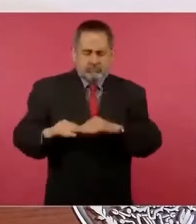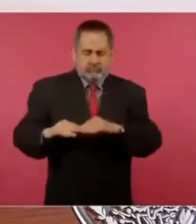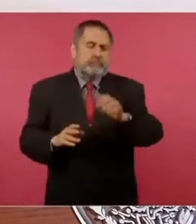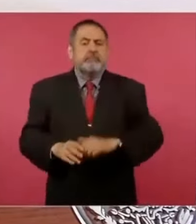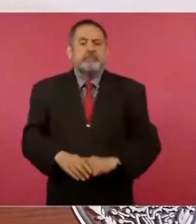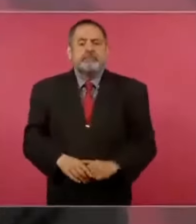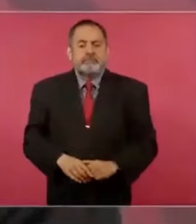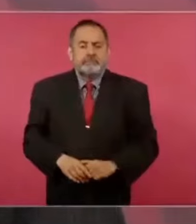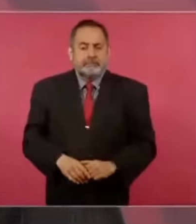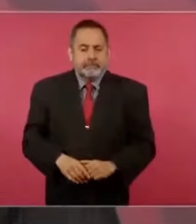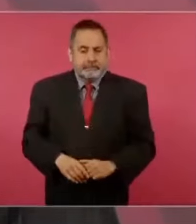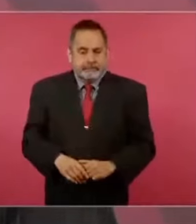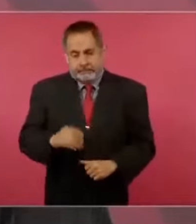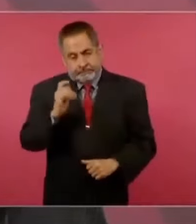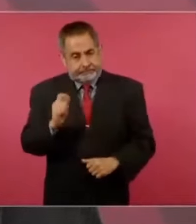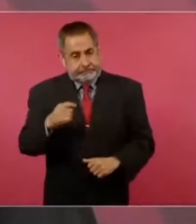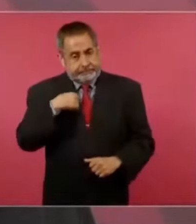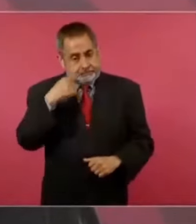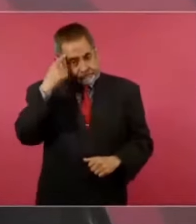Entonces,